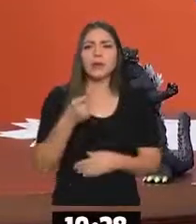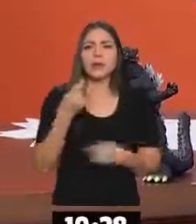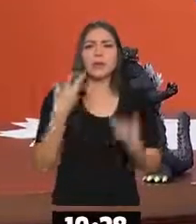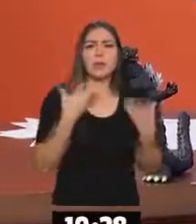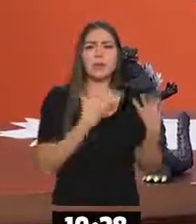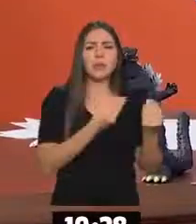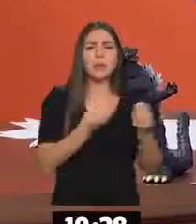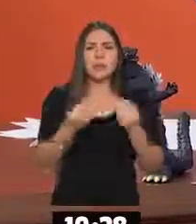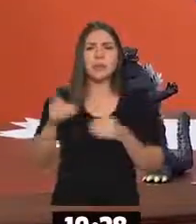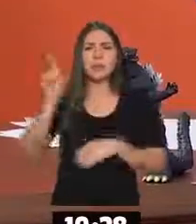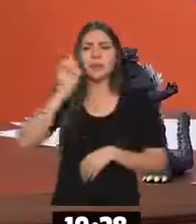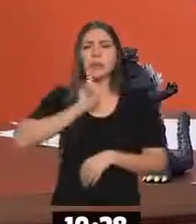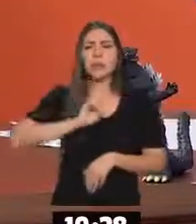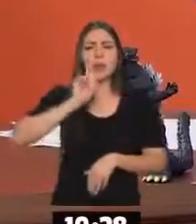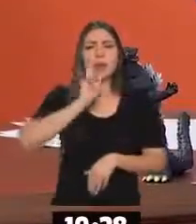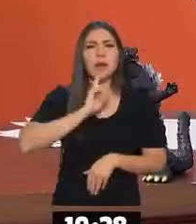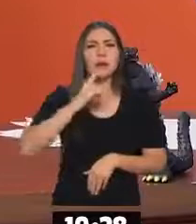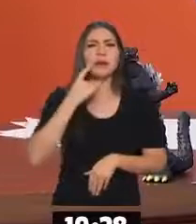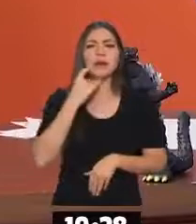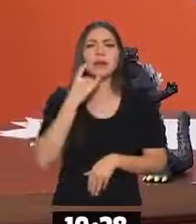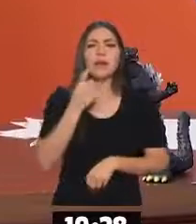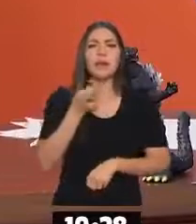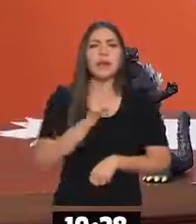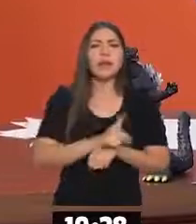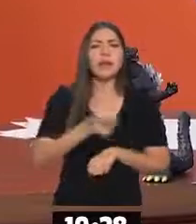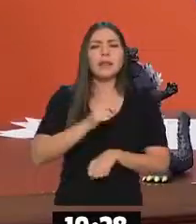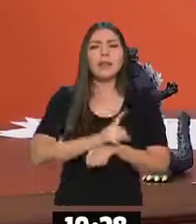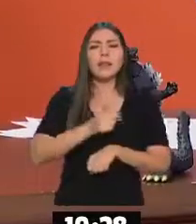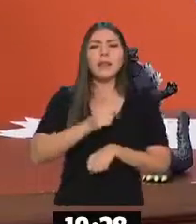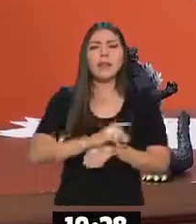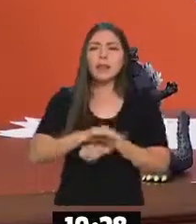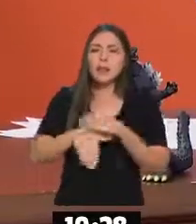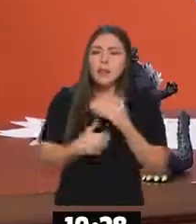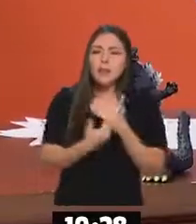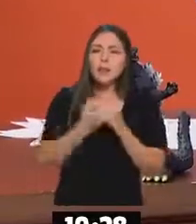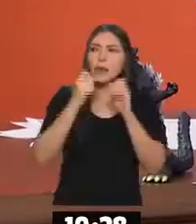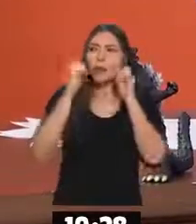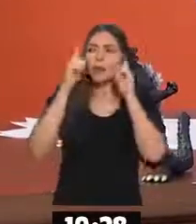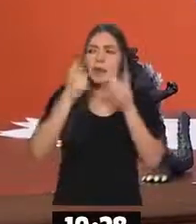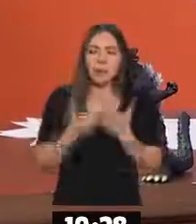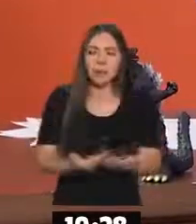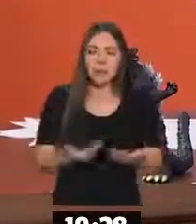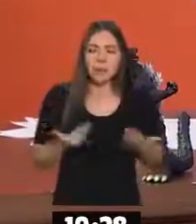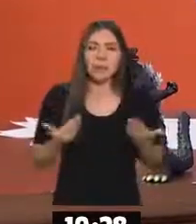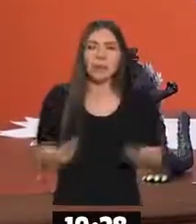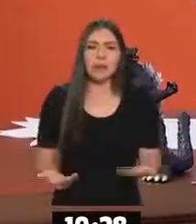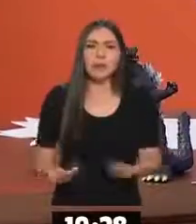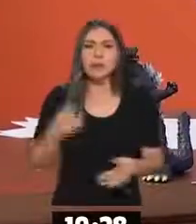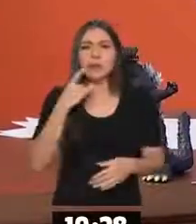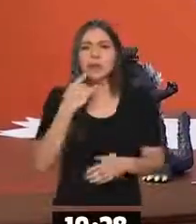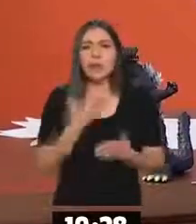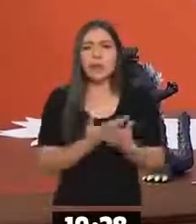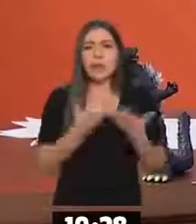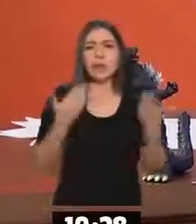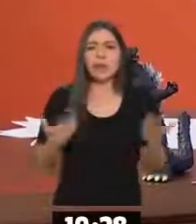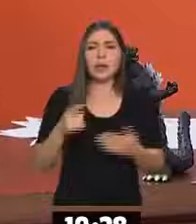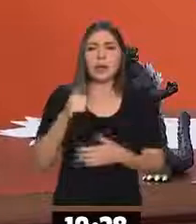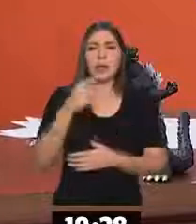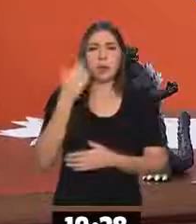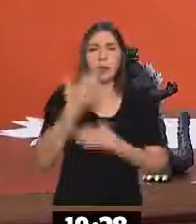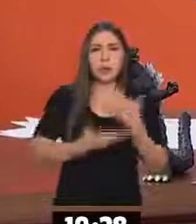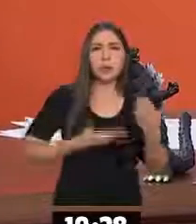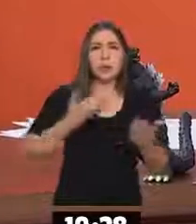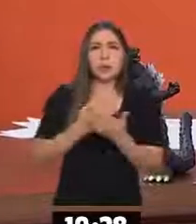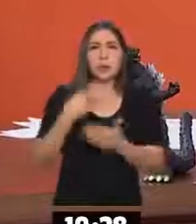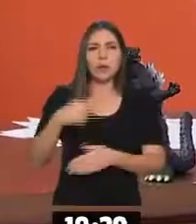miles de mujeres que luchan día a día por una mañana que es hoy. Para hablar sobre este proyecto, Mujeres Inquebrantables se